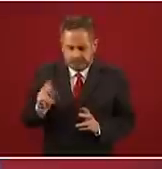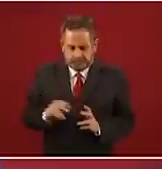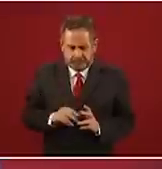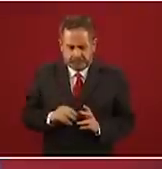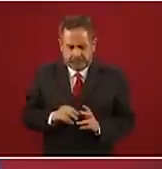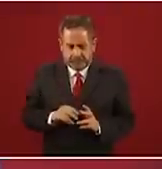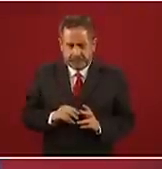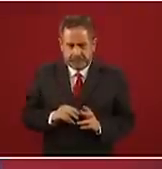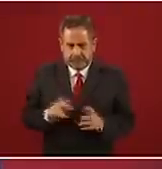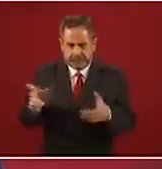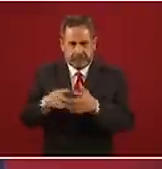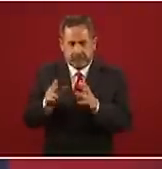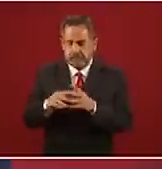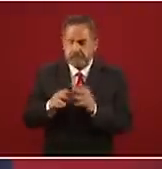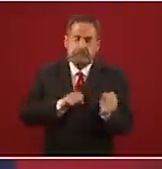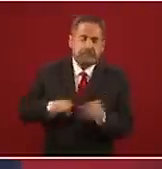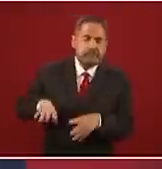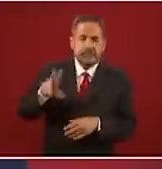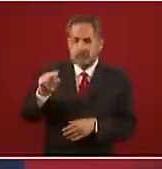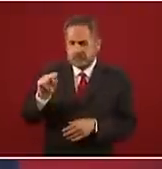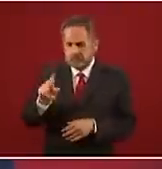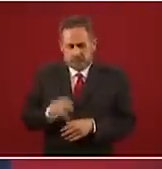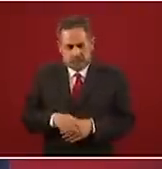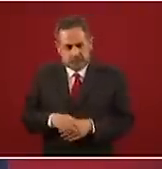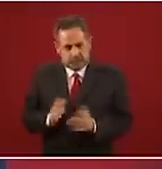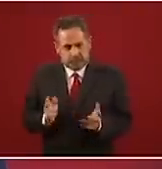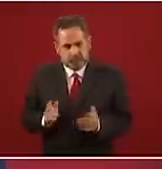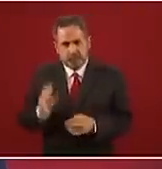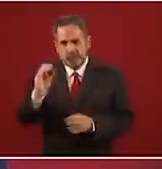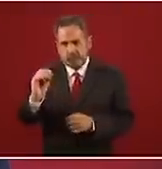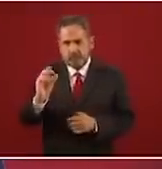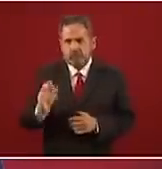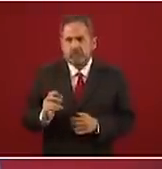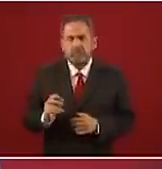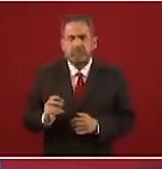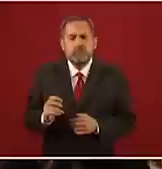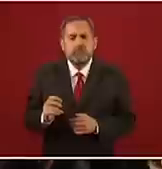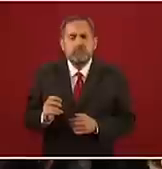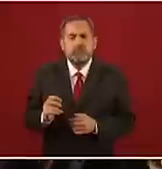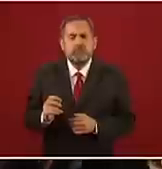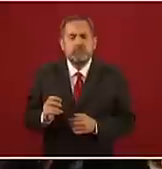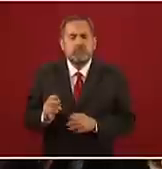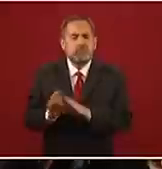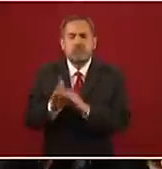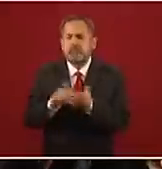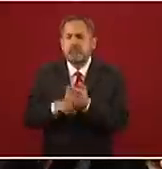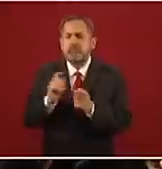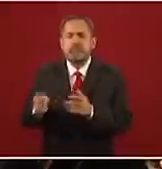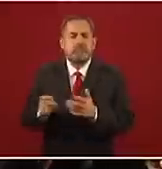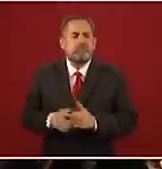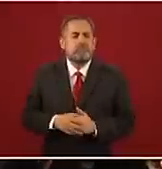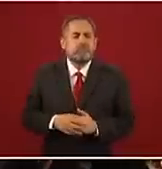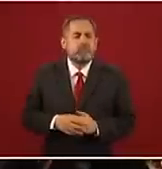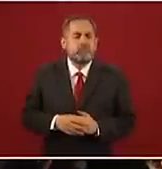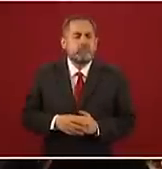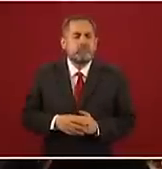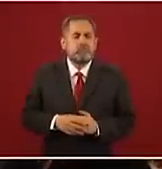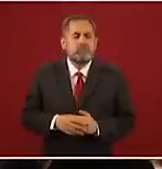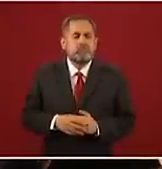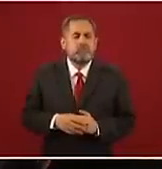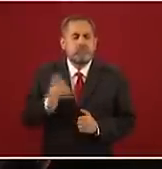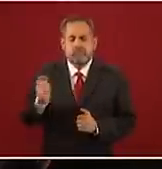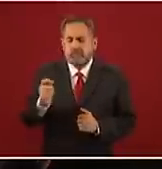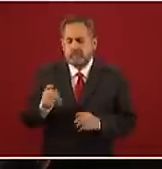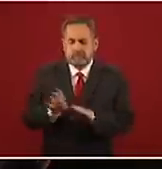se va a quedar en el abandono o que va a acabar con